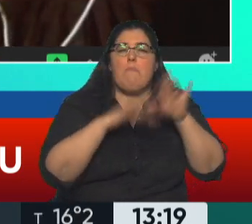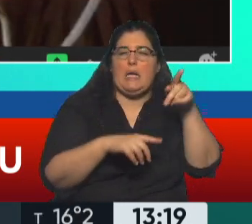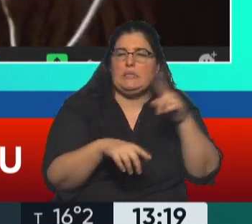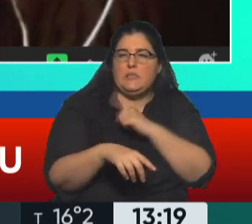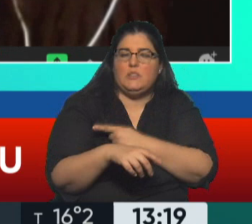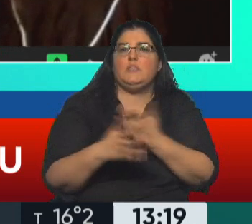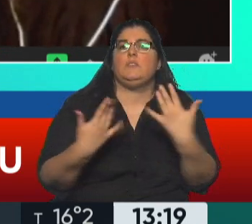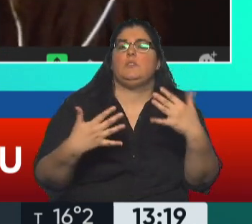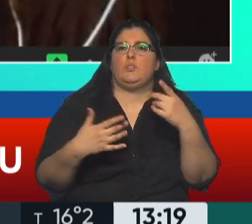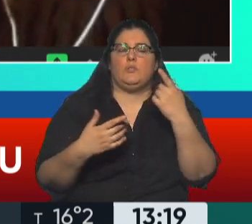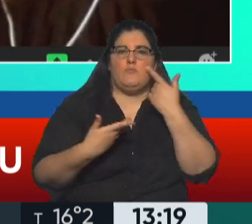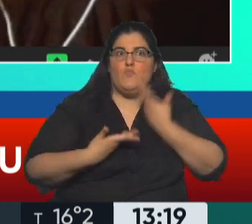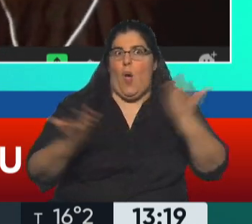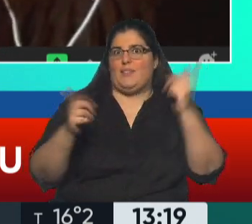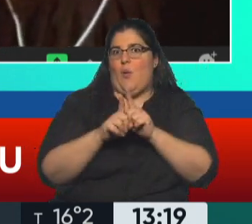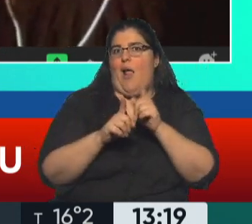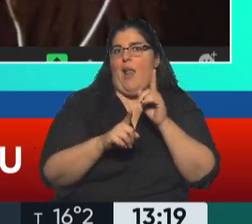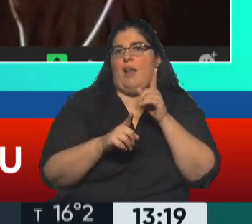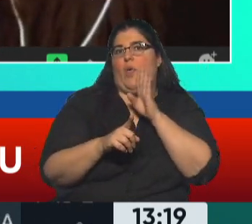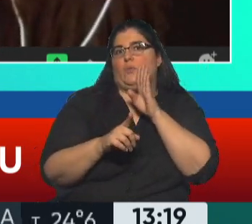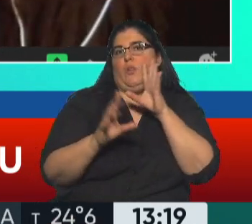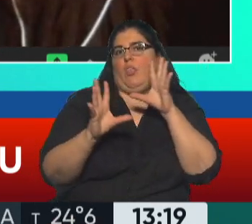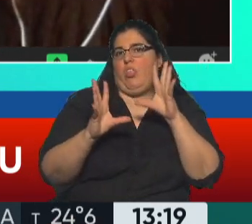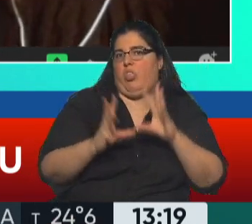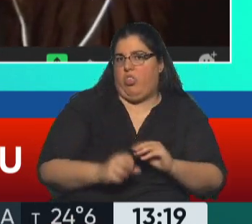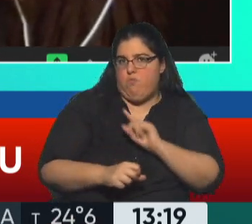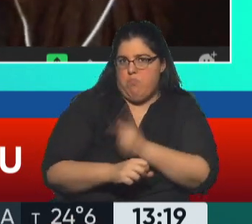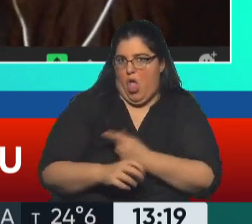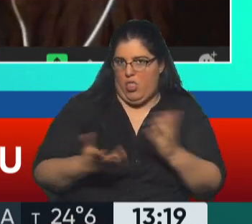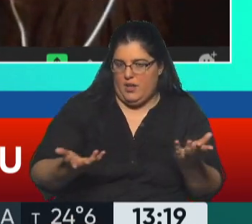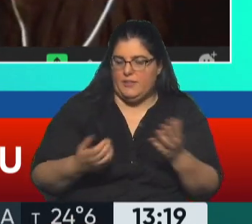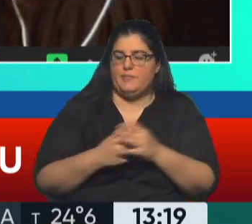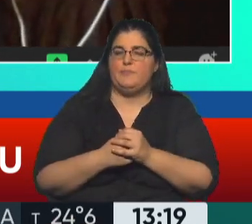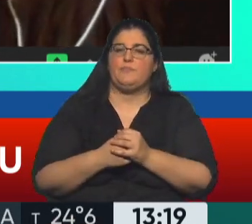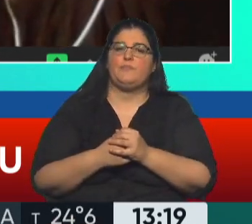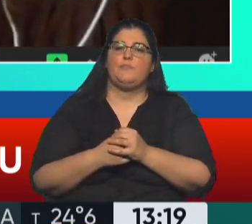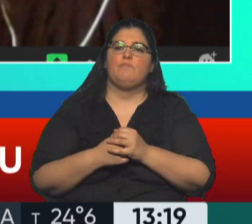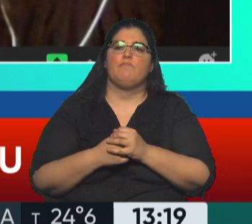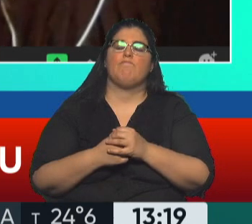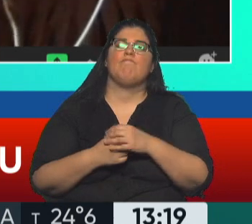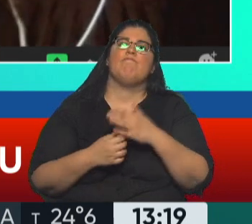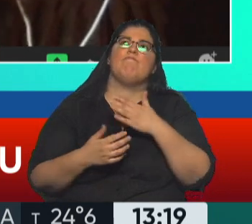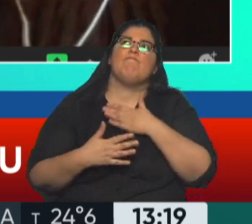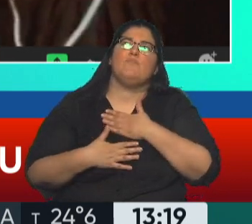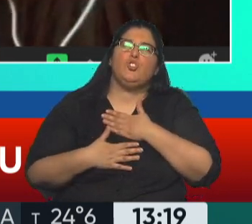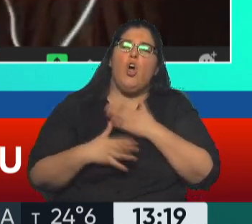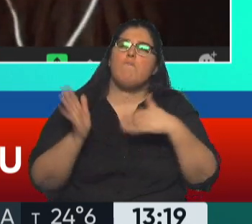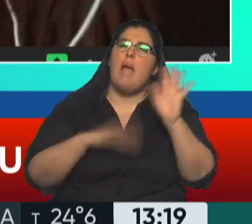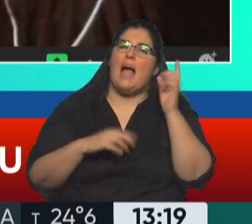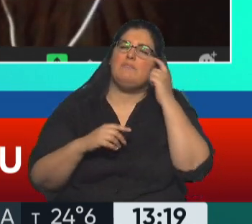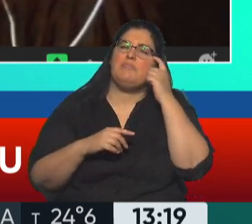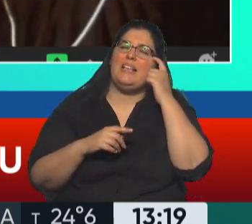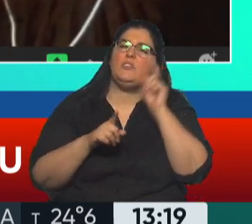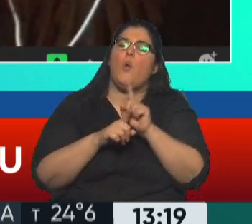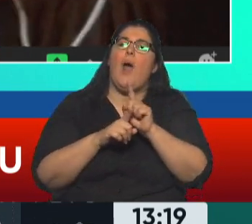comunicaba, ¿no?, como un debilitamiento del país. Tal vez yo elegiría más el